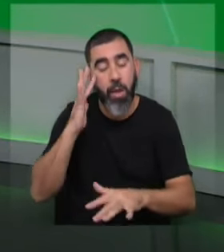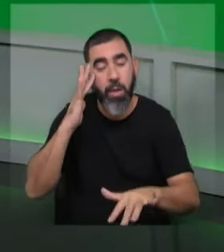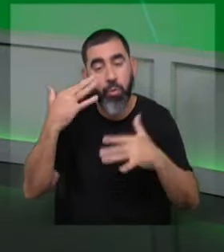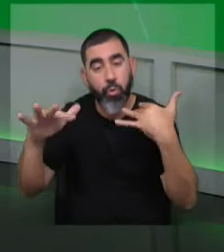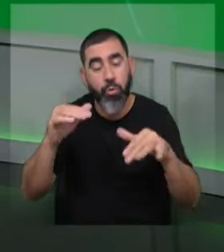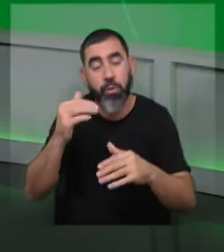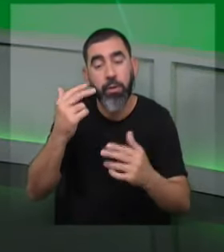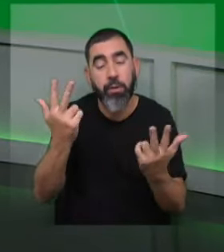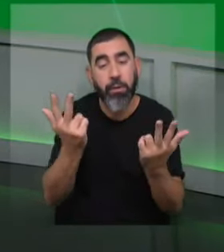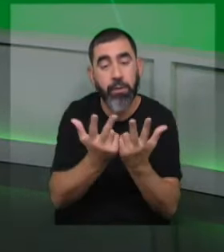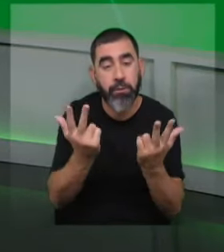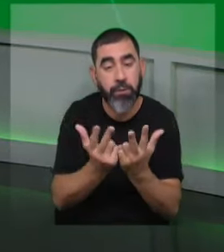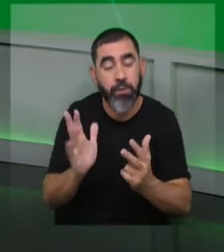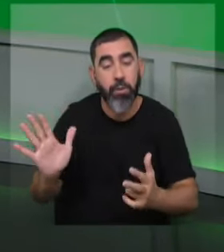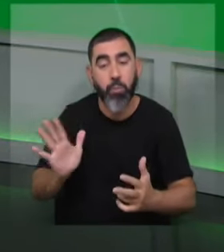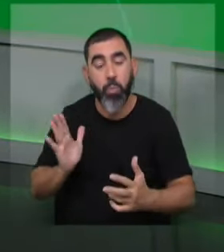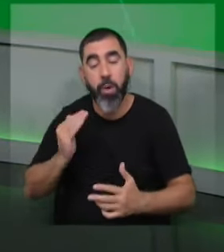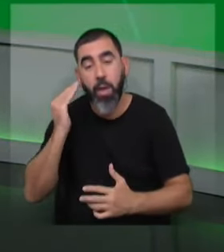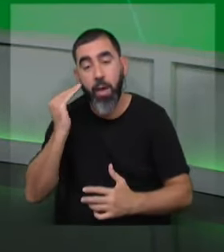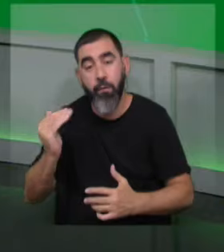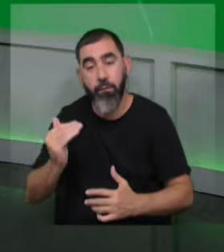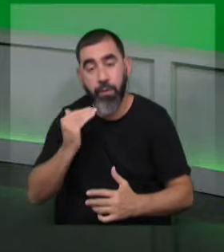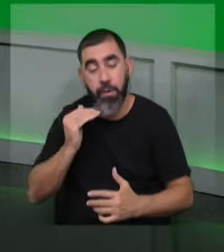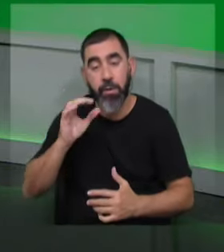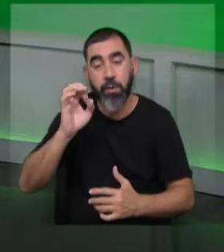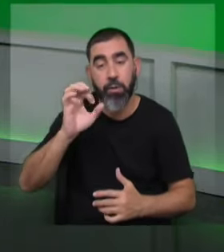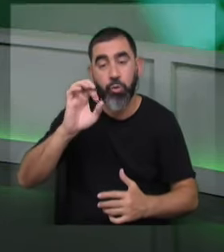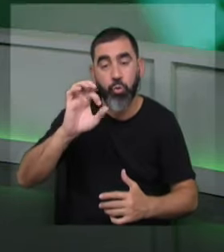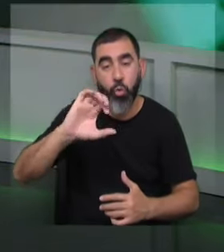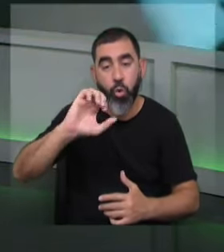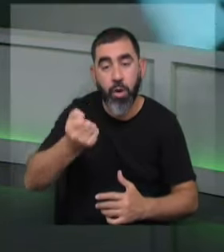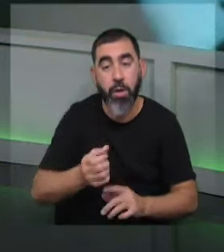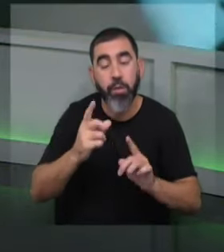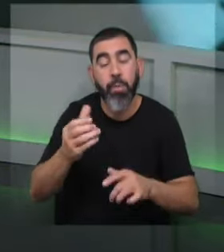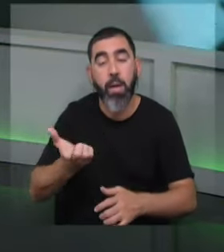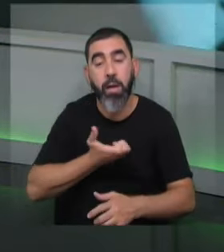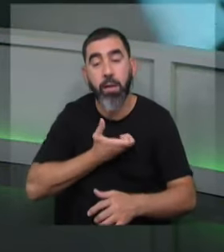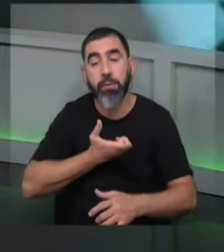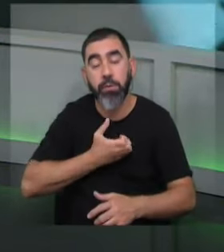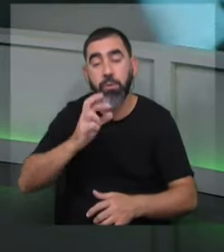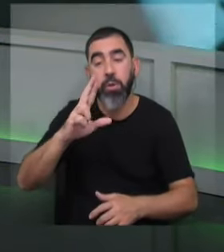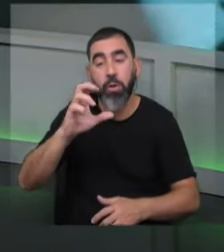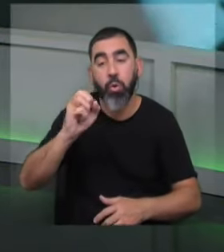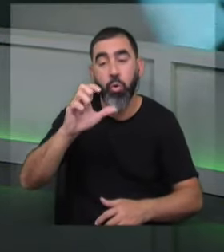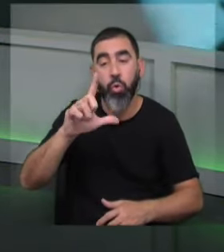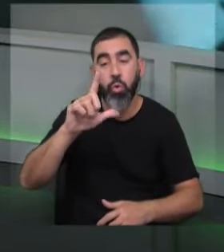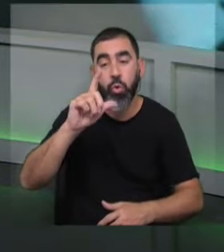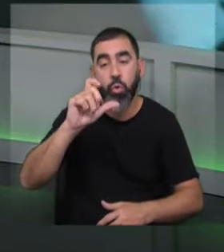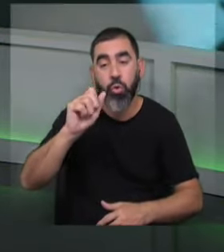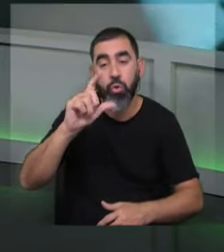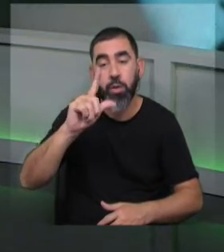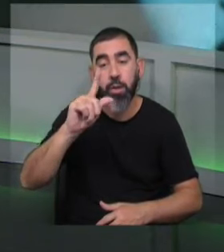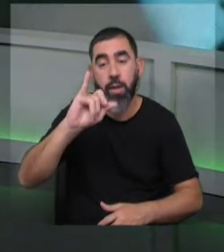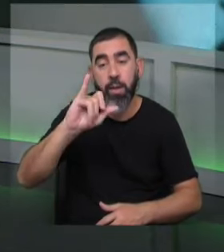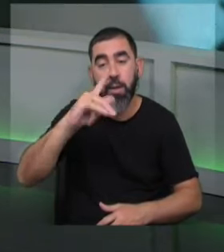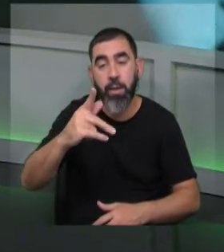en 33, las muchachas de abril y el caso de Soca, así como el asesinato del médico Vladimir Roslik. Este año, en junio, va a